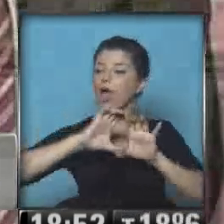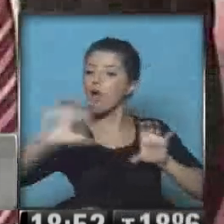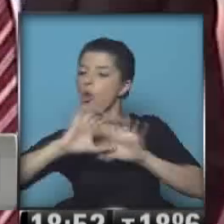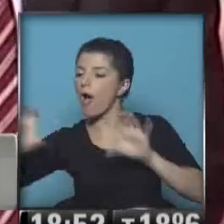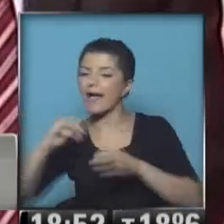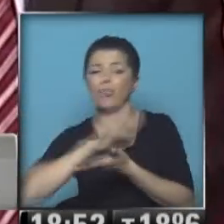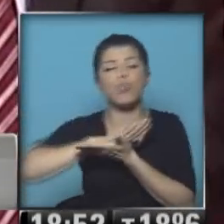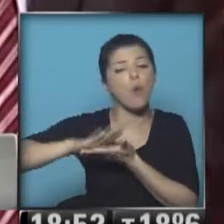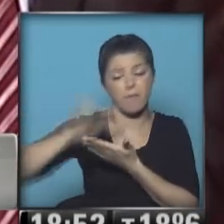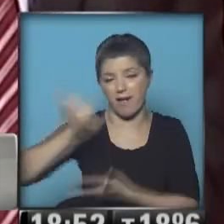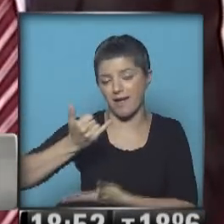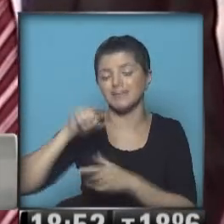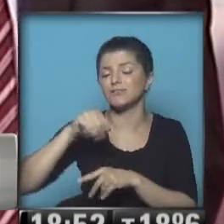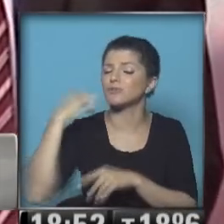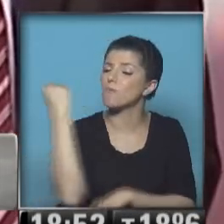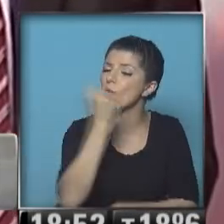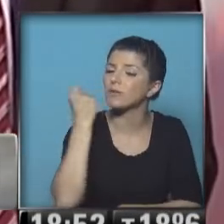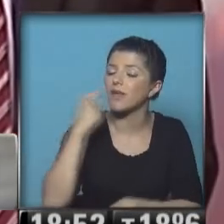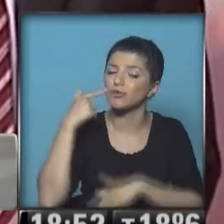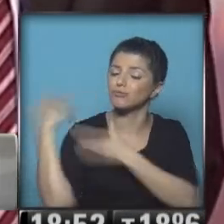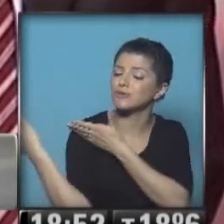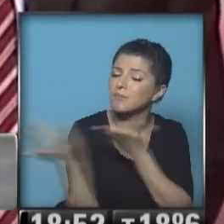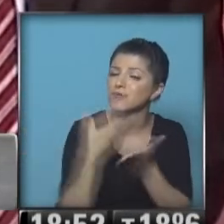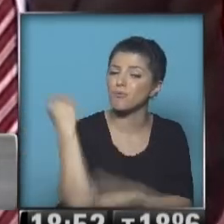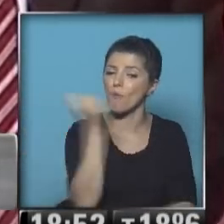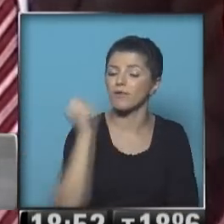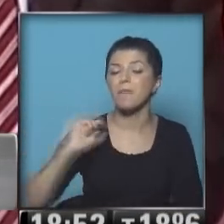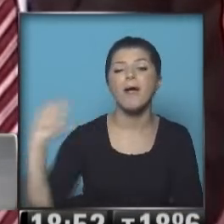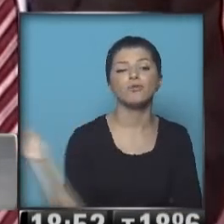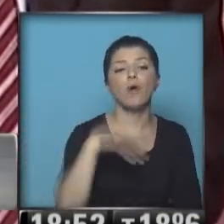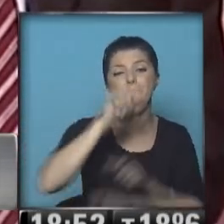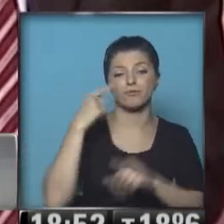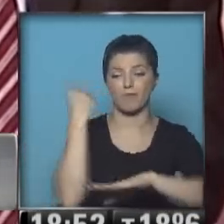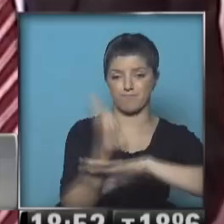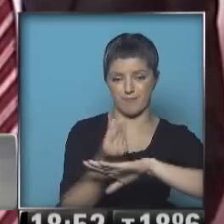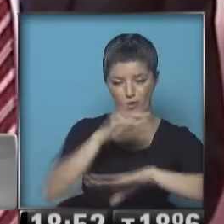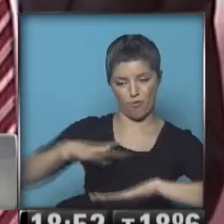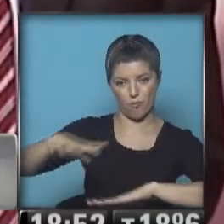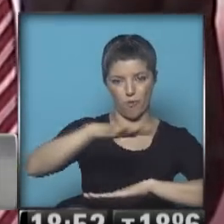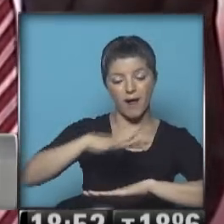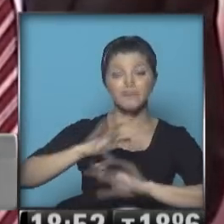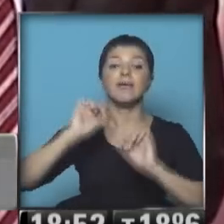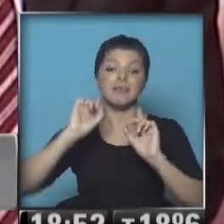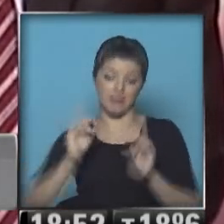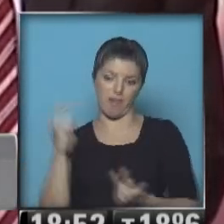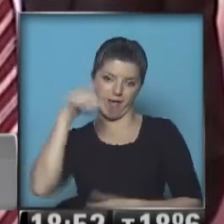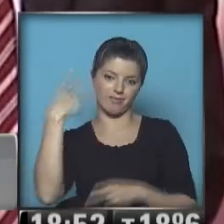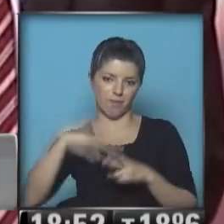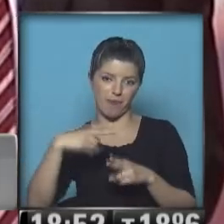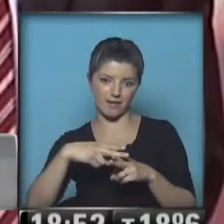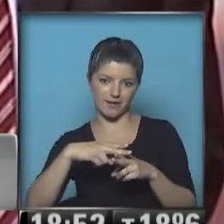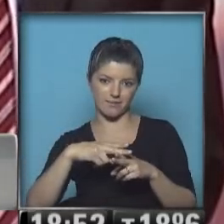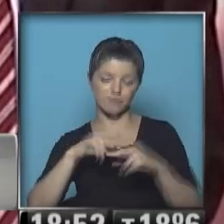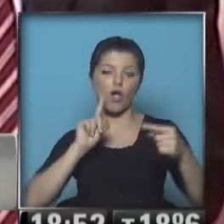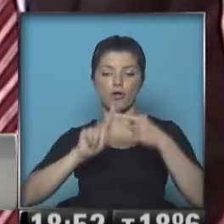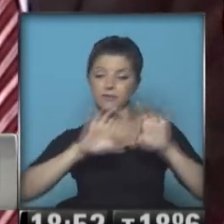tan importante para los vecinos, a 3.500 vecinos y también, por supuesto, y permite que este parque industrial pueda estar conectado